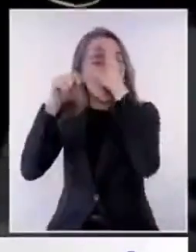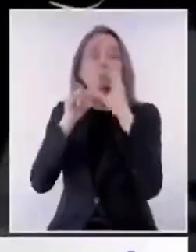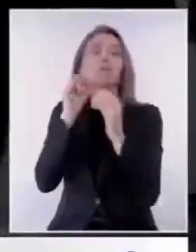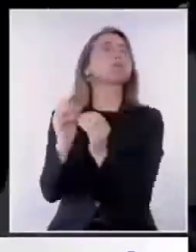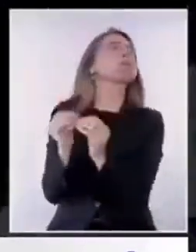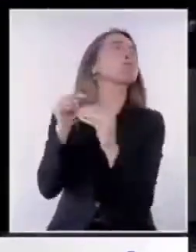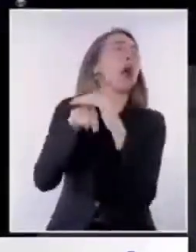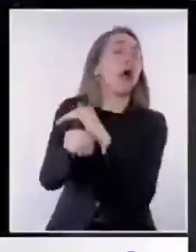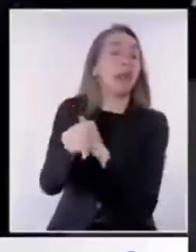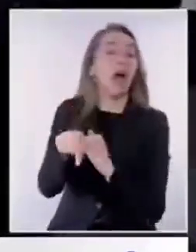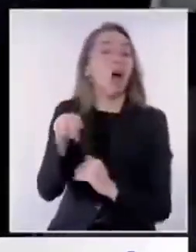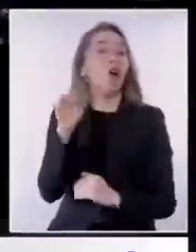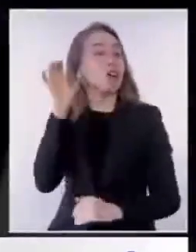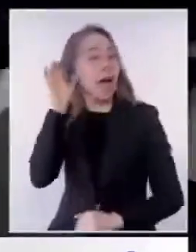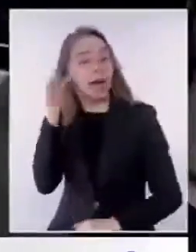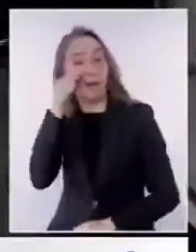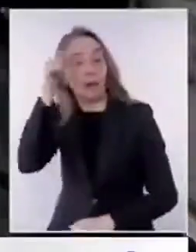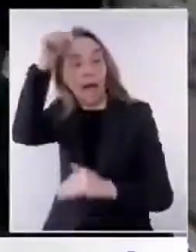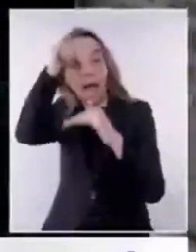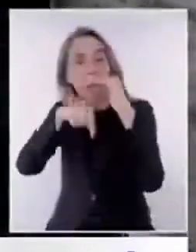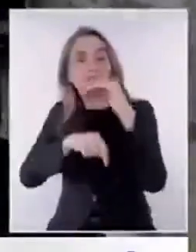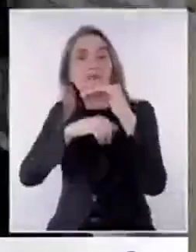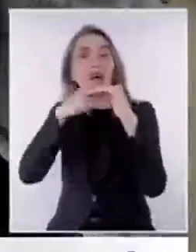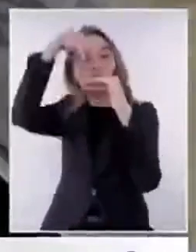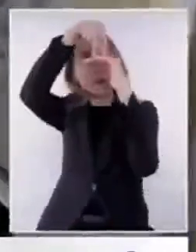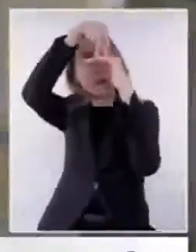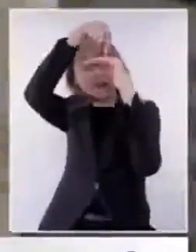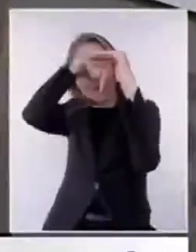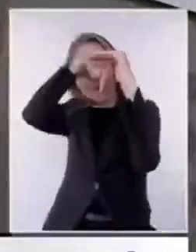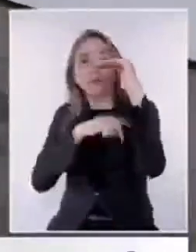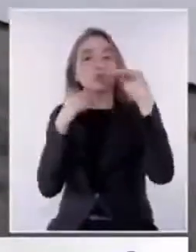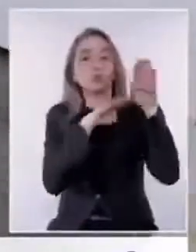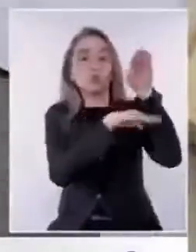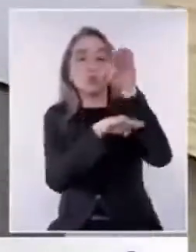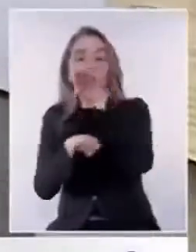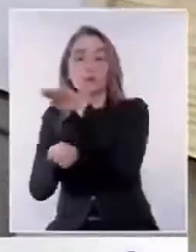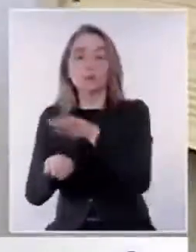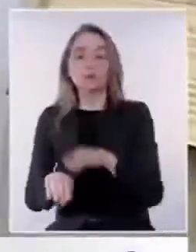ocurría. Escuchemos lo que pasa abajo en la cripta.